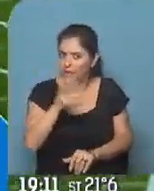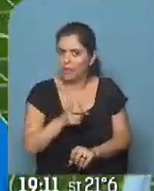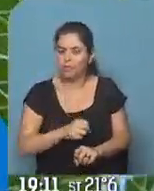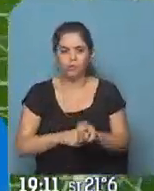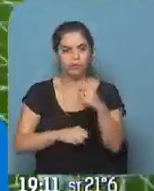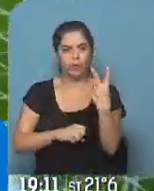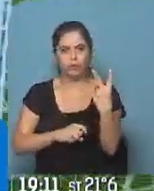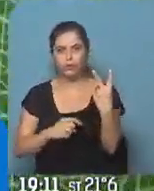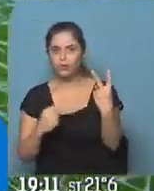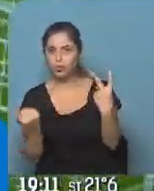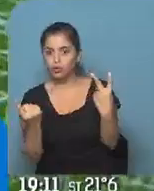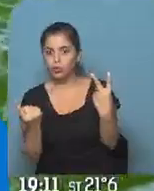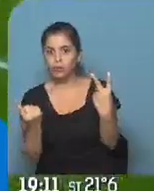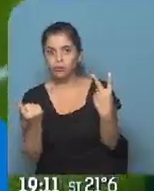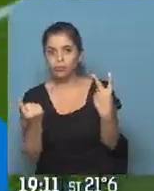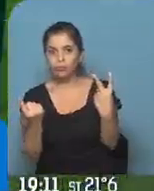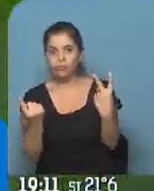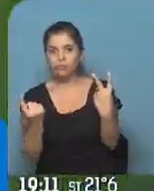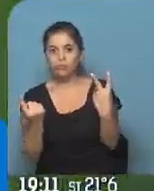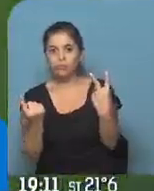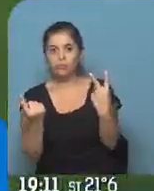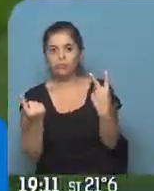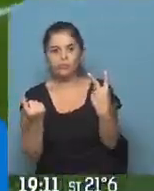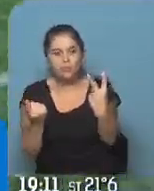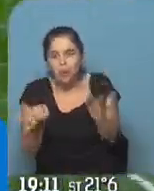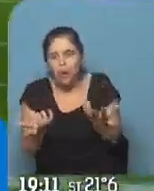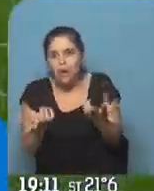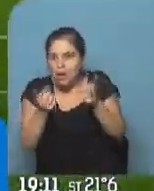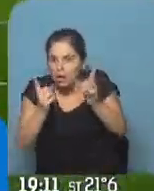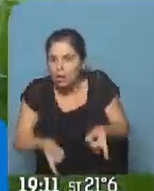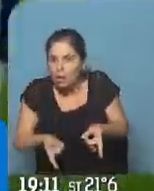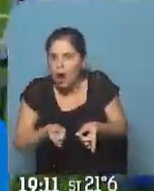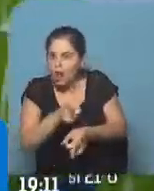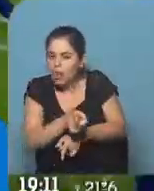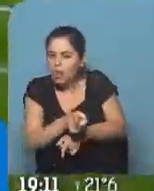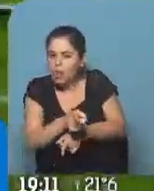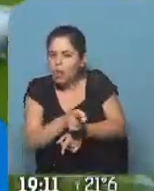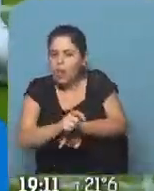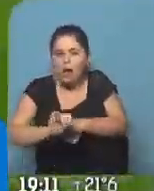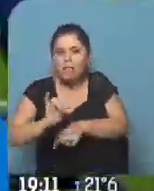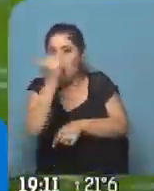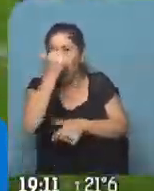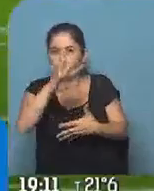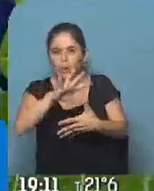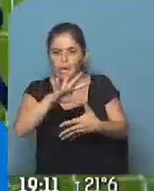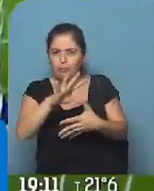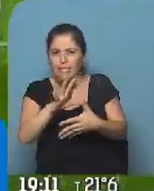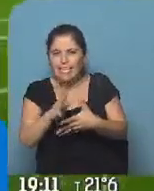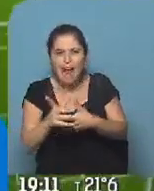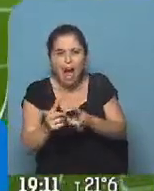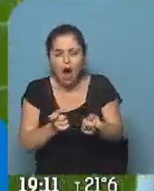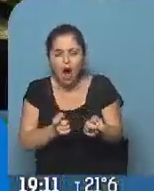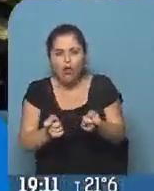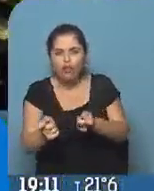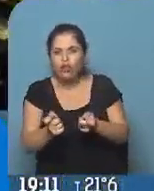2-1. Sin embargo, en ningún momento del juego el campeón de América iba a tener el control del partido. Aquí el